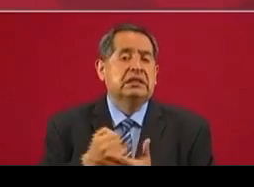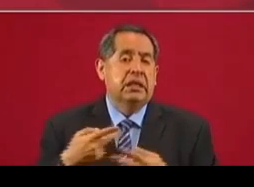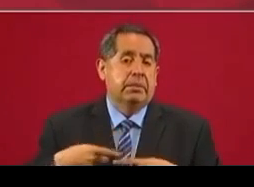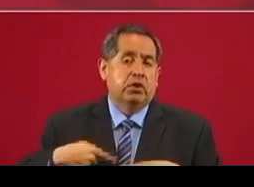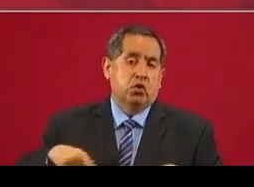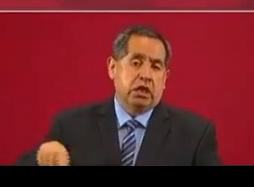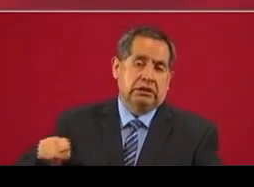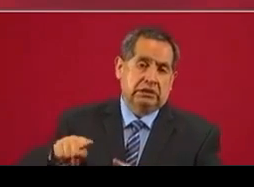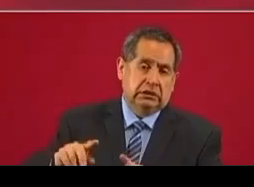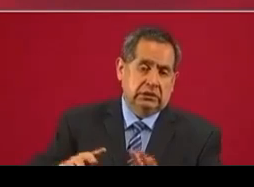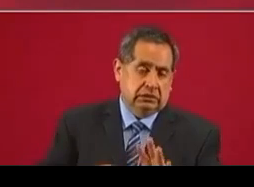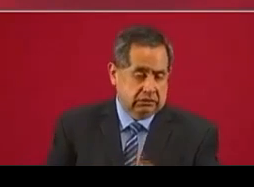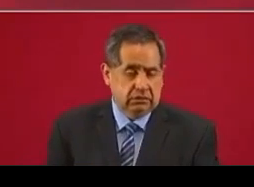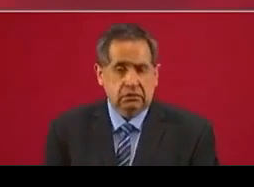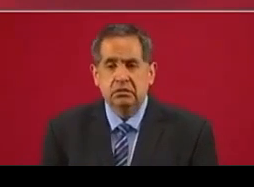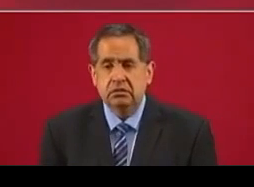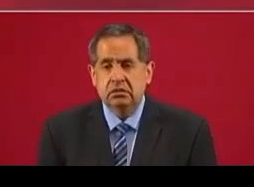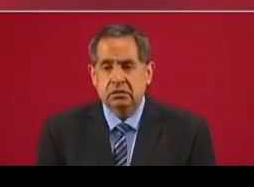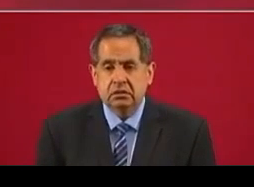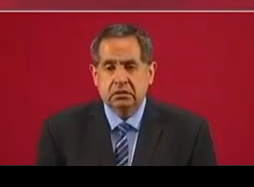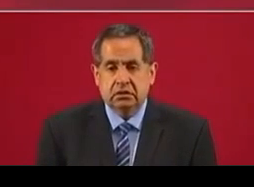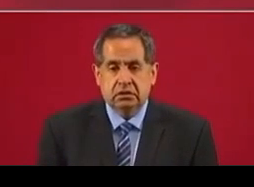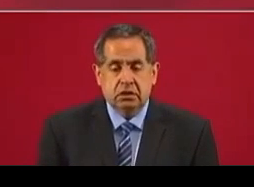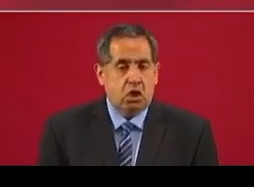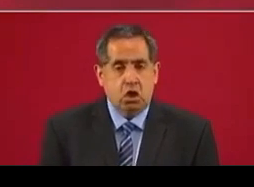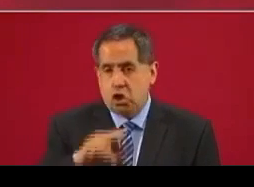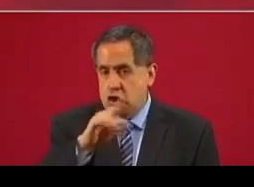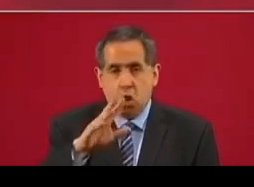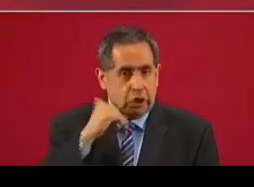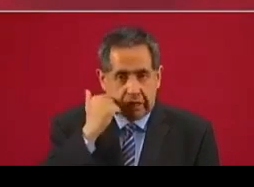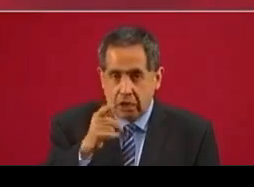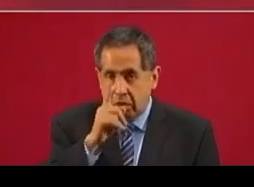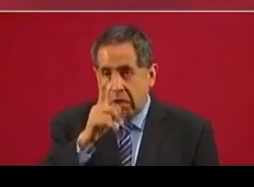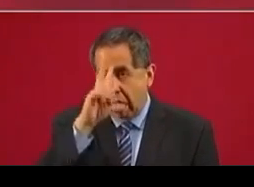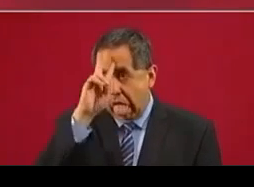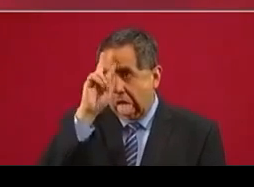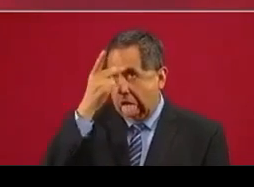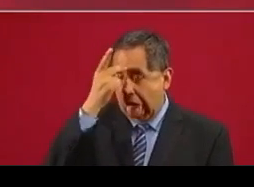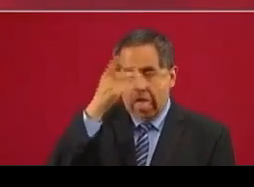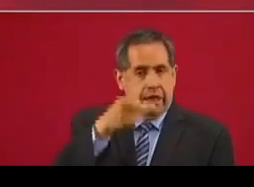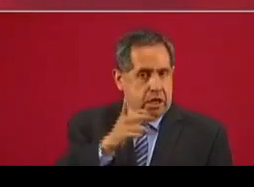no quiero que sé vaya a pensar